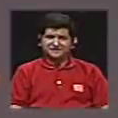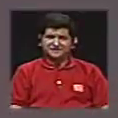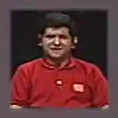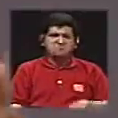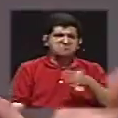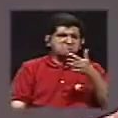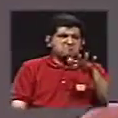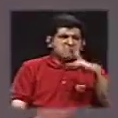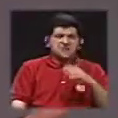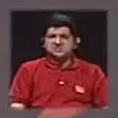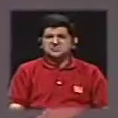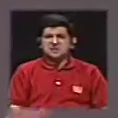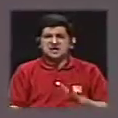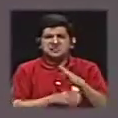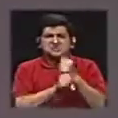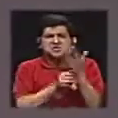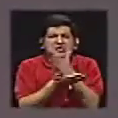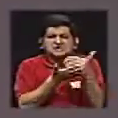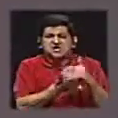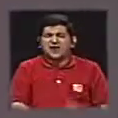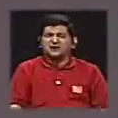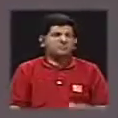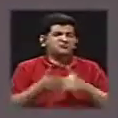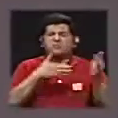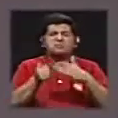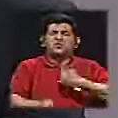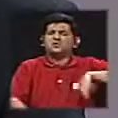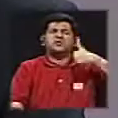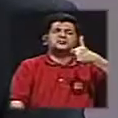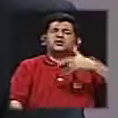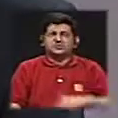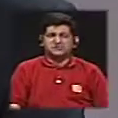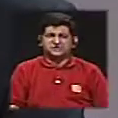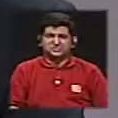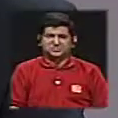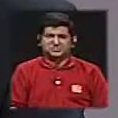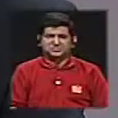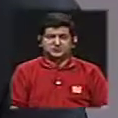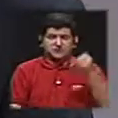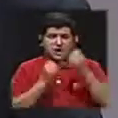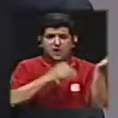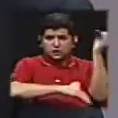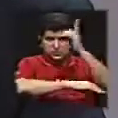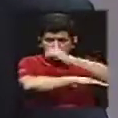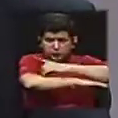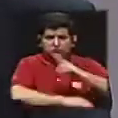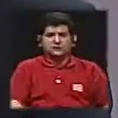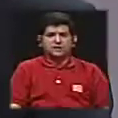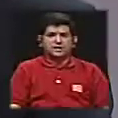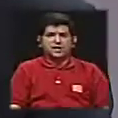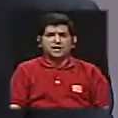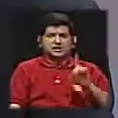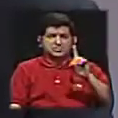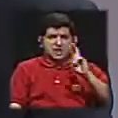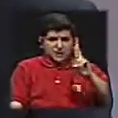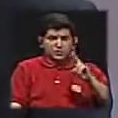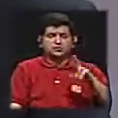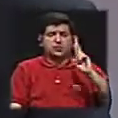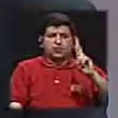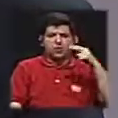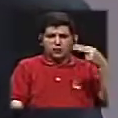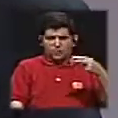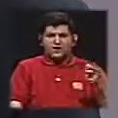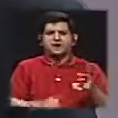Medio hacer. Porque de por sí vamos a ganar. En los últimos días, el doctor, por un lado,